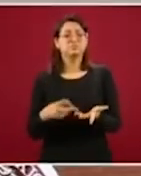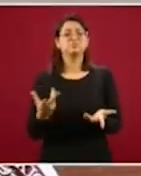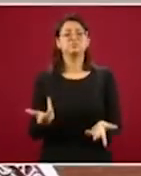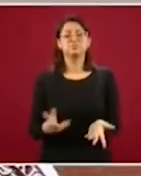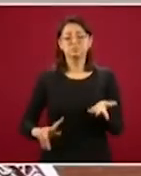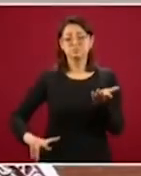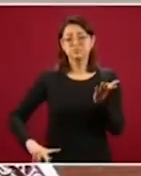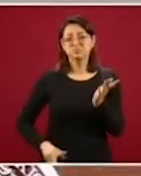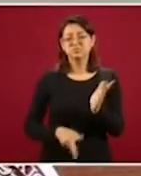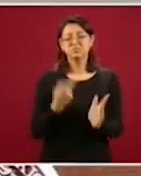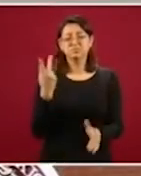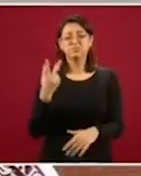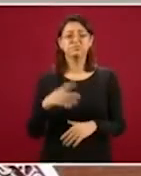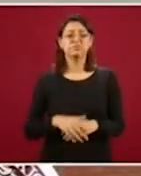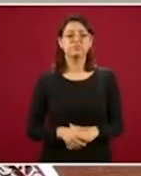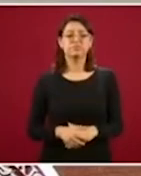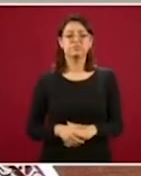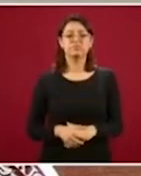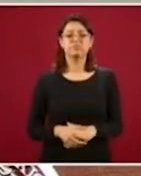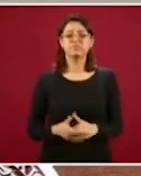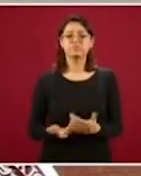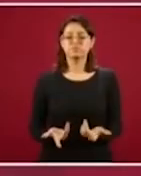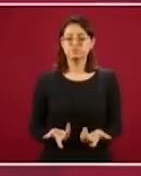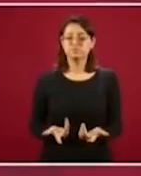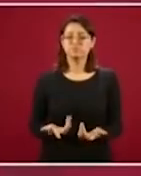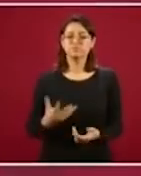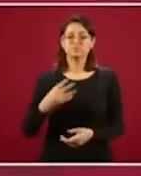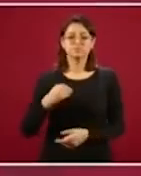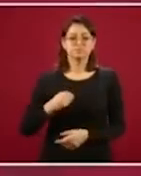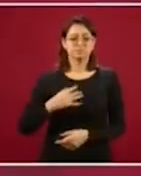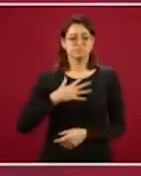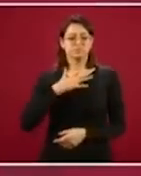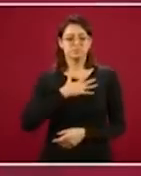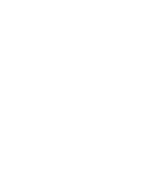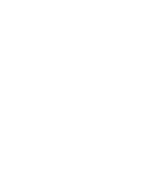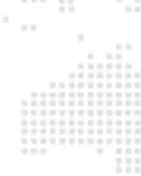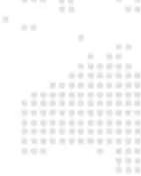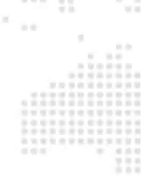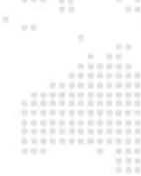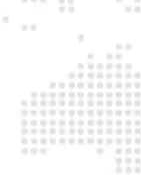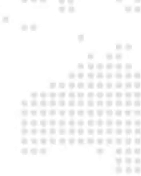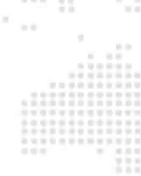que haya bienestar material y bienestar del alma